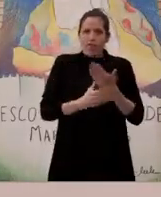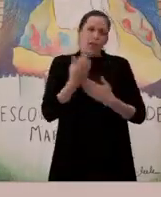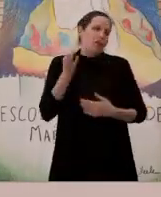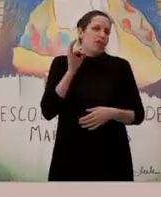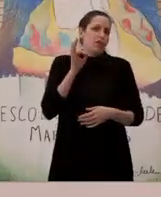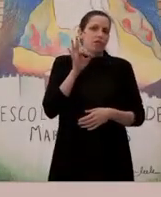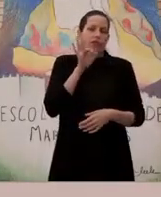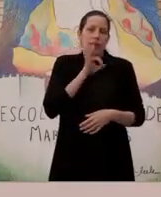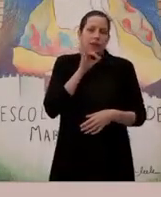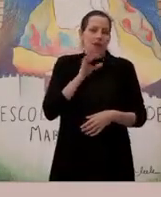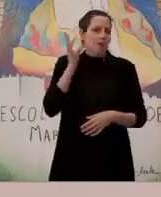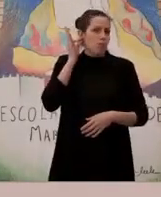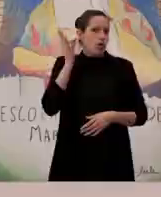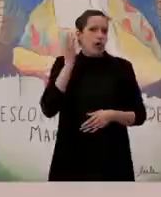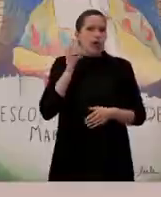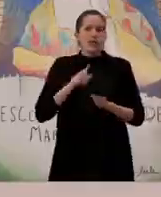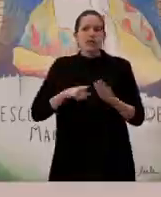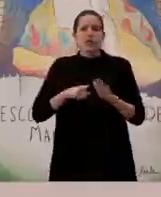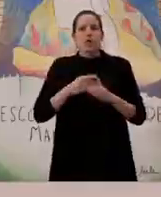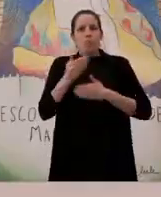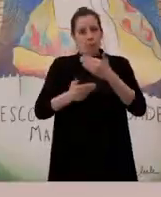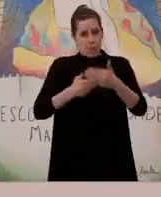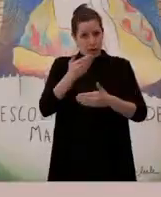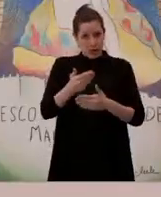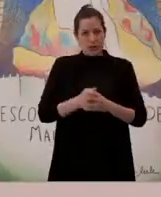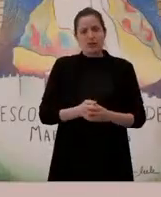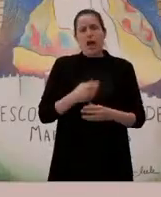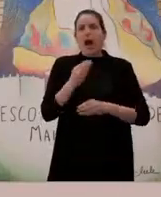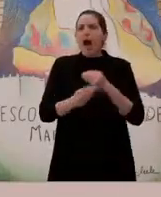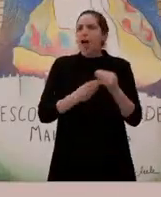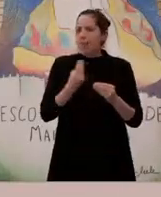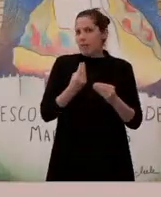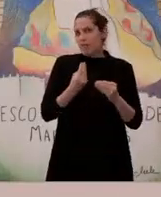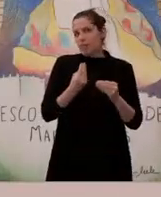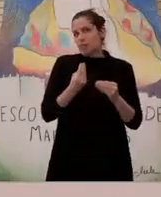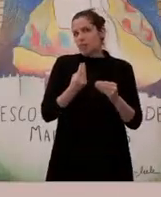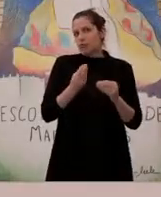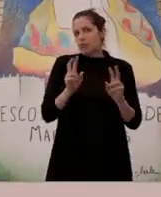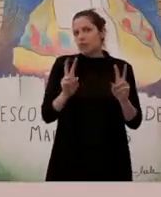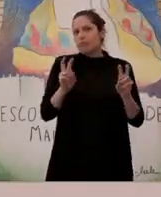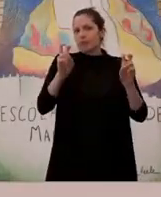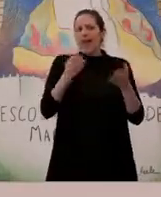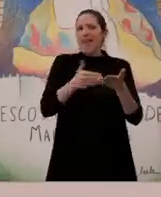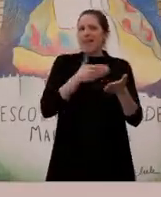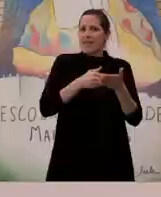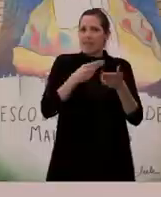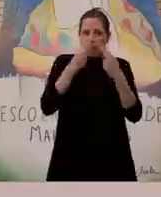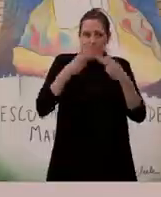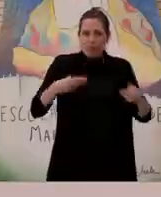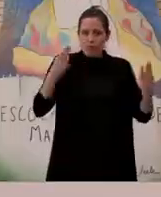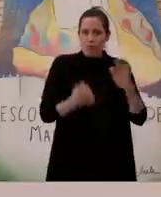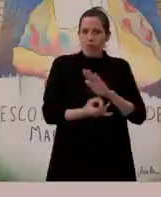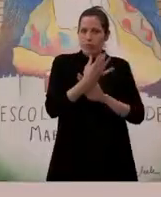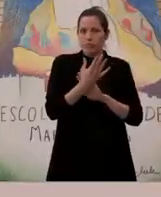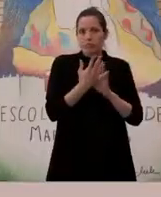a nivel nacional fisemos una cosa que se llamaba novo contrato social este librillo aquí donde poníamos